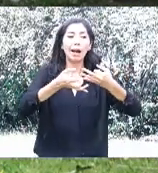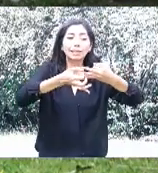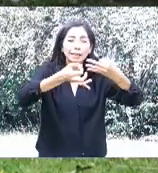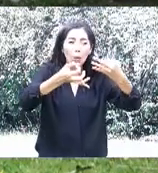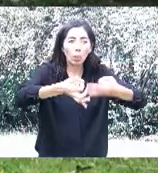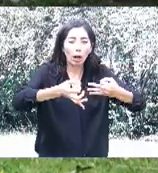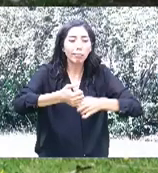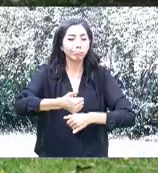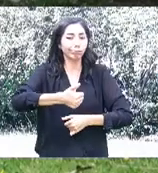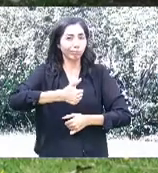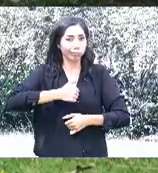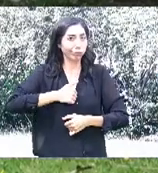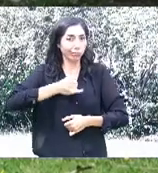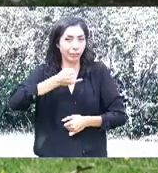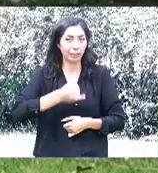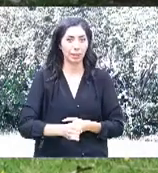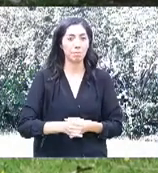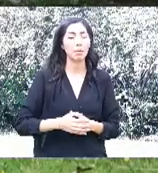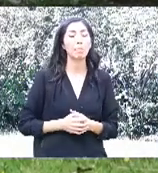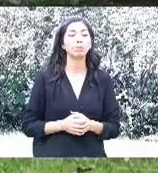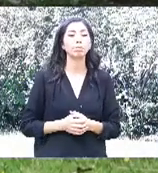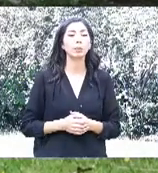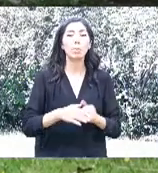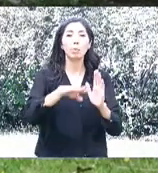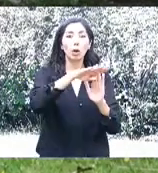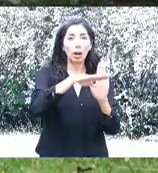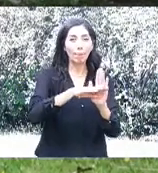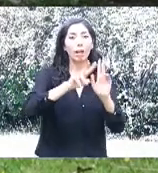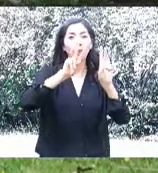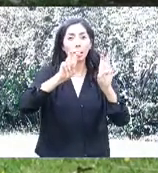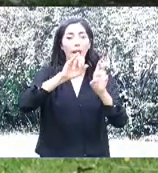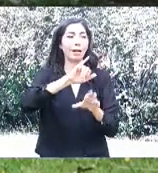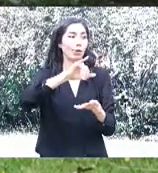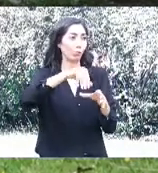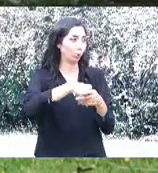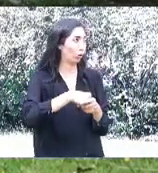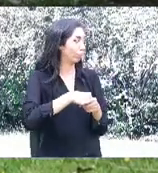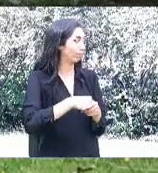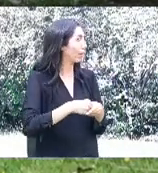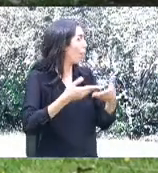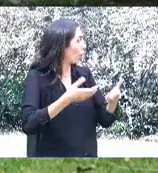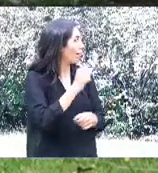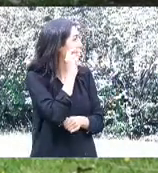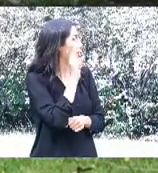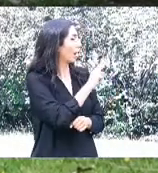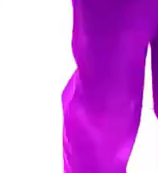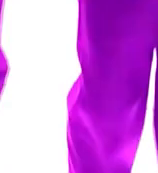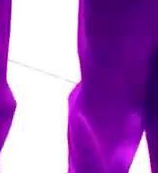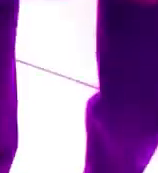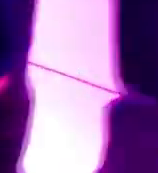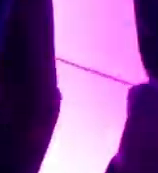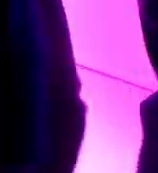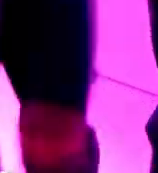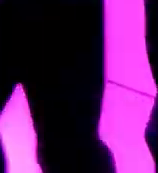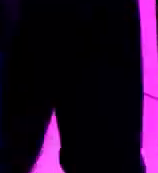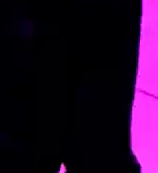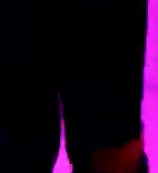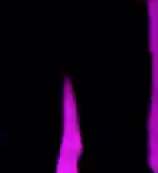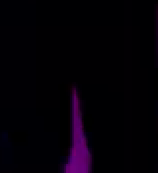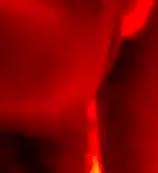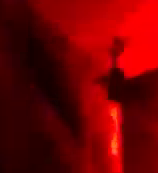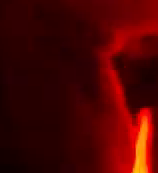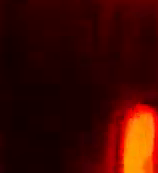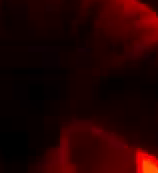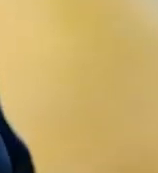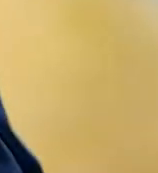se contemple en todo momento el programa de inclusión a continuación vamos a ver su video cómo lograr